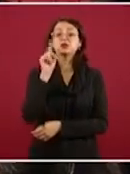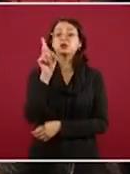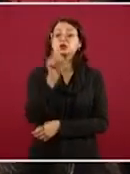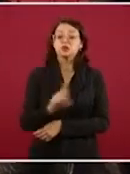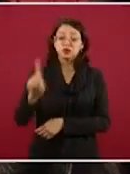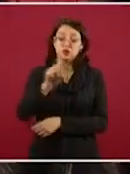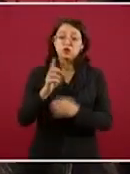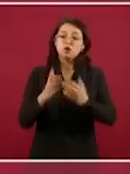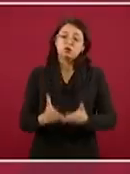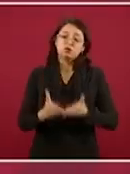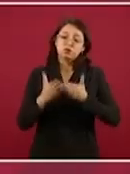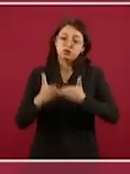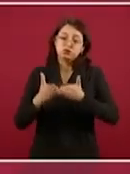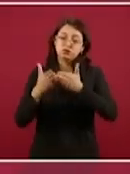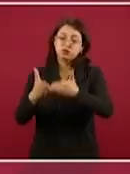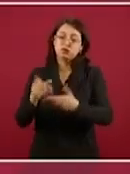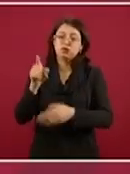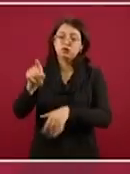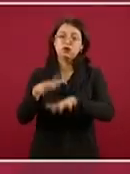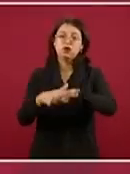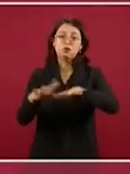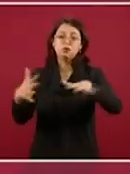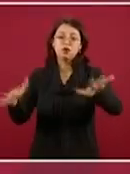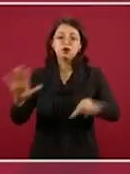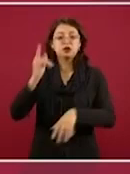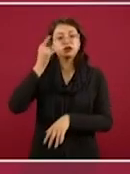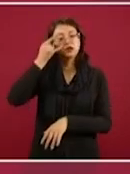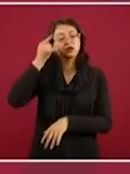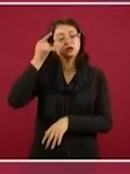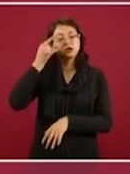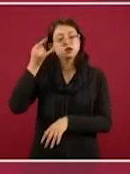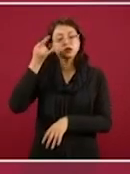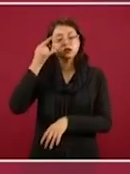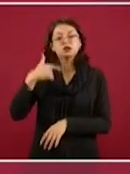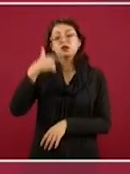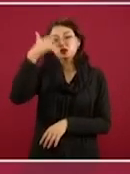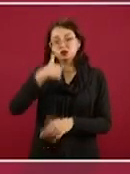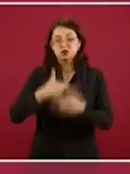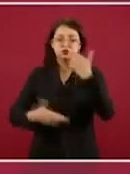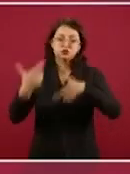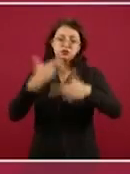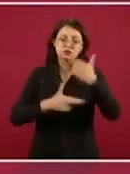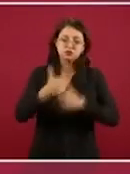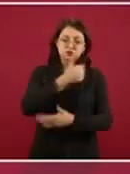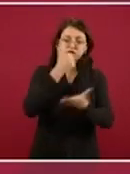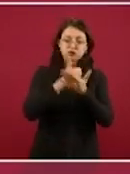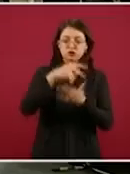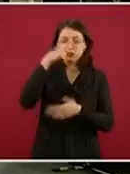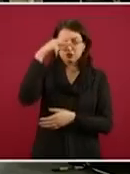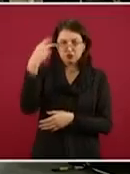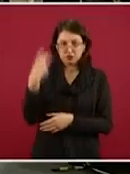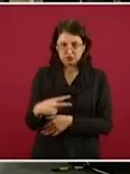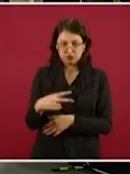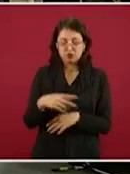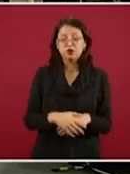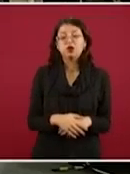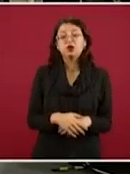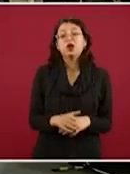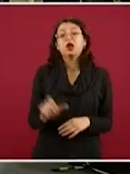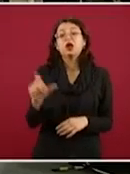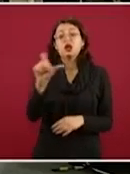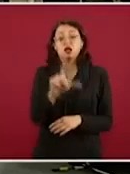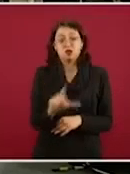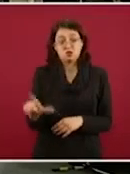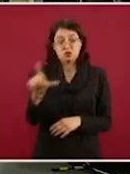que están en el mar de Campeche. Ya regresamos el domingo por la noche. Y el lunes van a estar